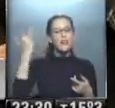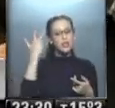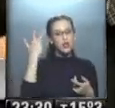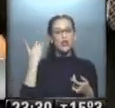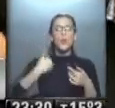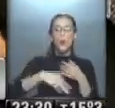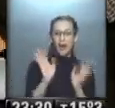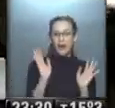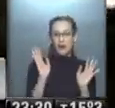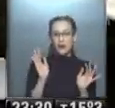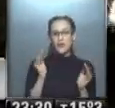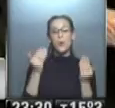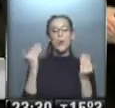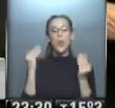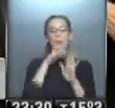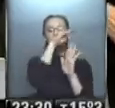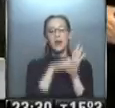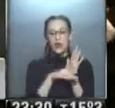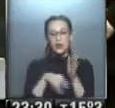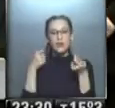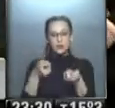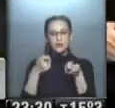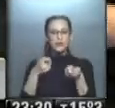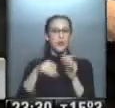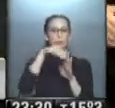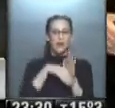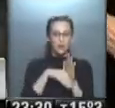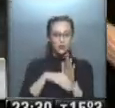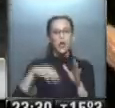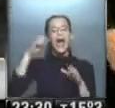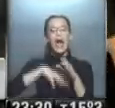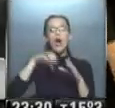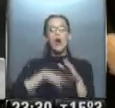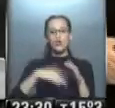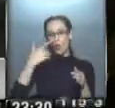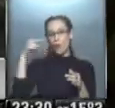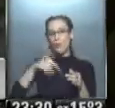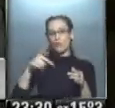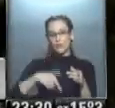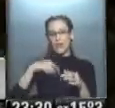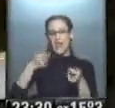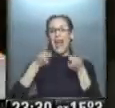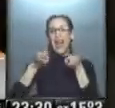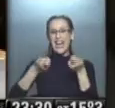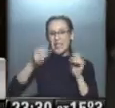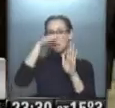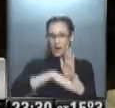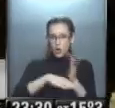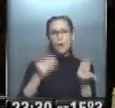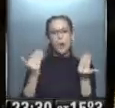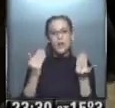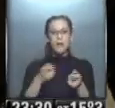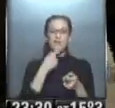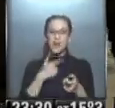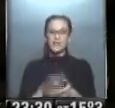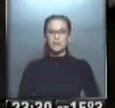2016-2018 y permitirá una notable reducción de costos operativos por el ahorro de combustible y porque se pueden configurar con mayor